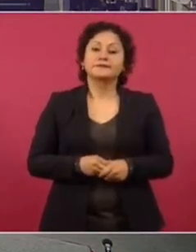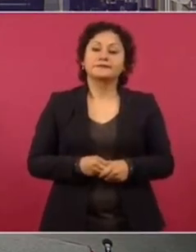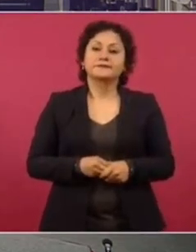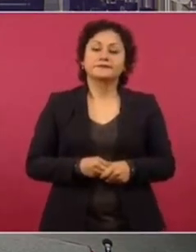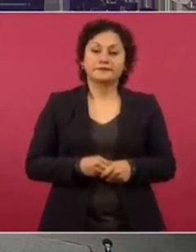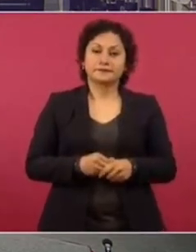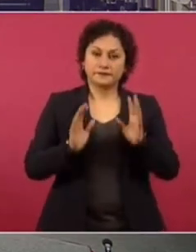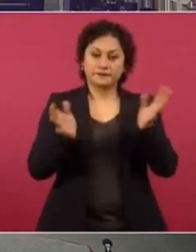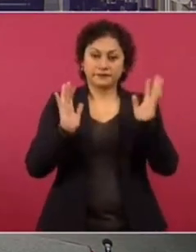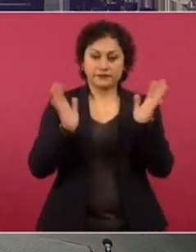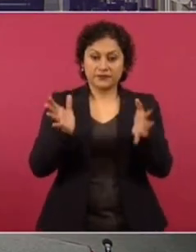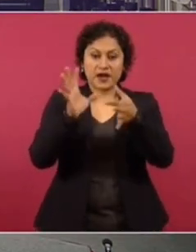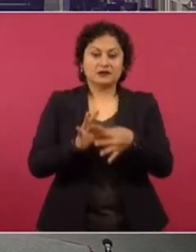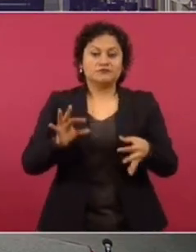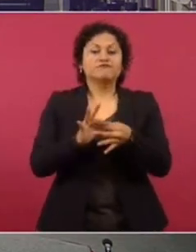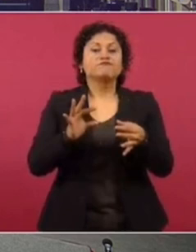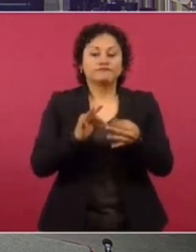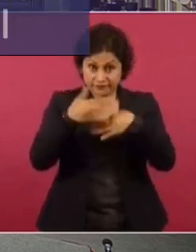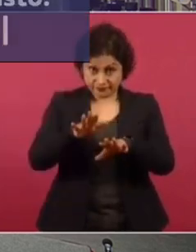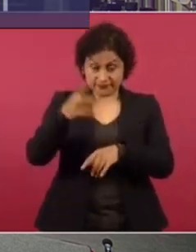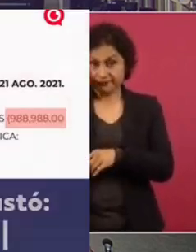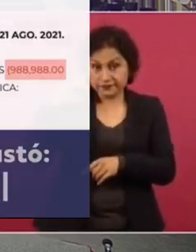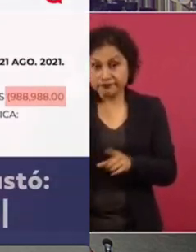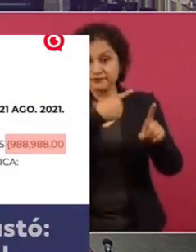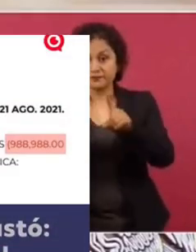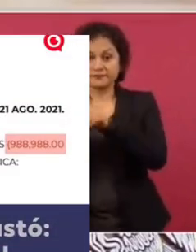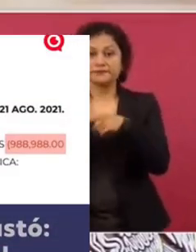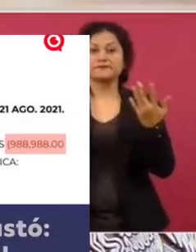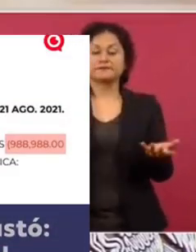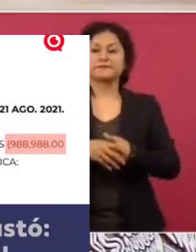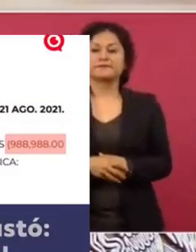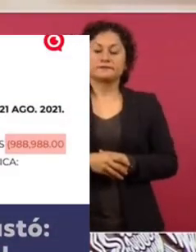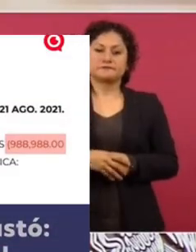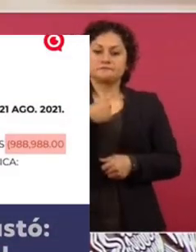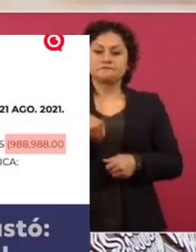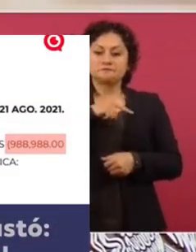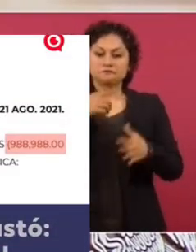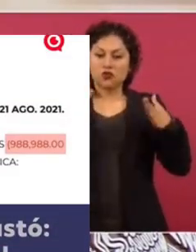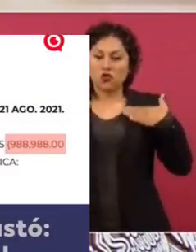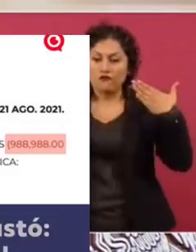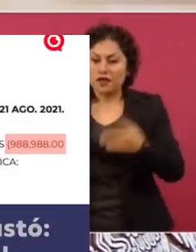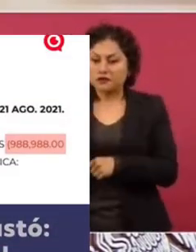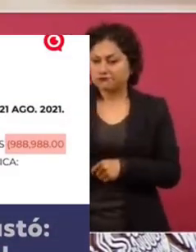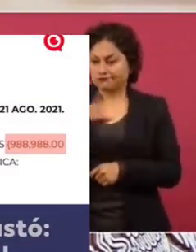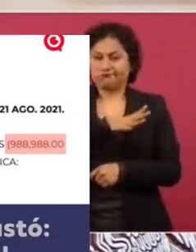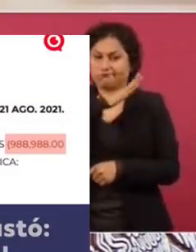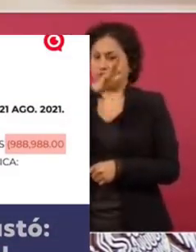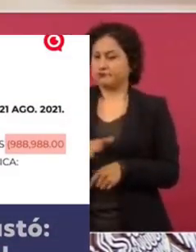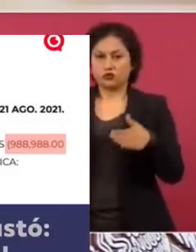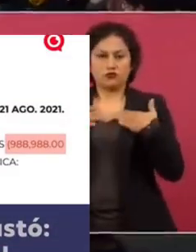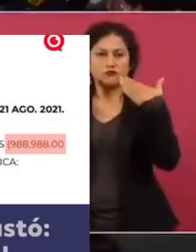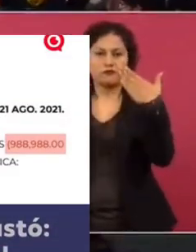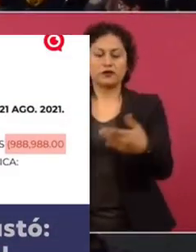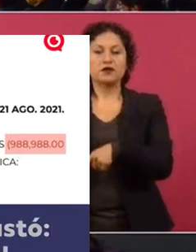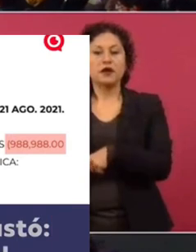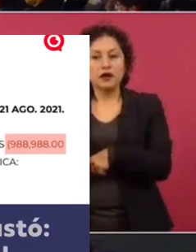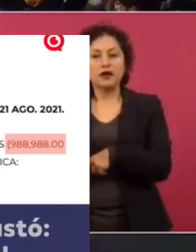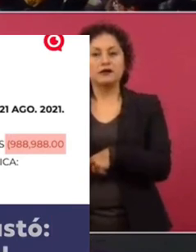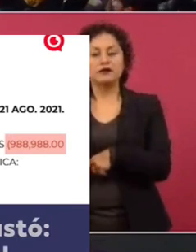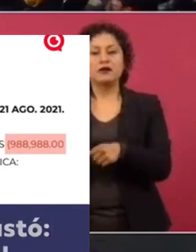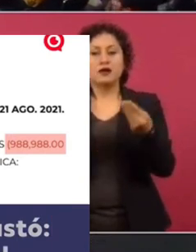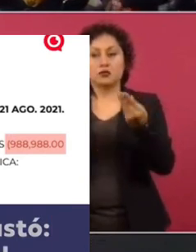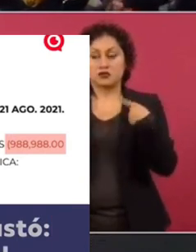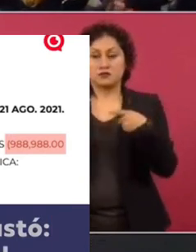ya se habló de los viajes y todo este le tenemos toda la confianza al general y ha estado en la mira